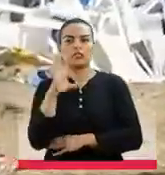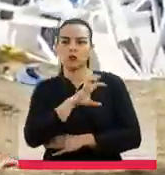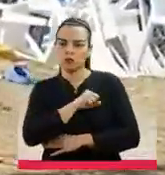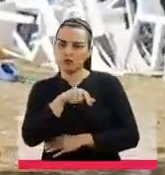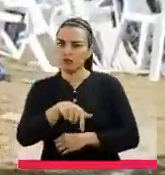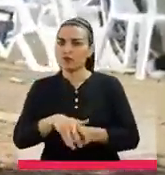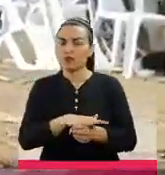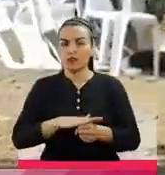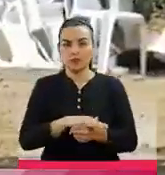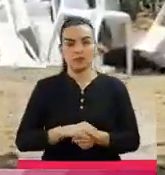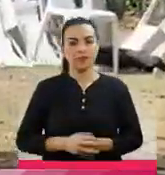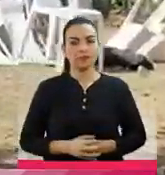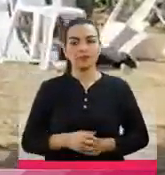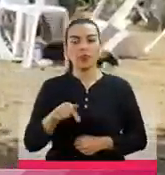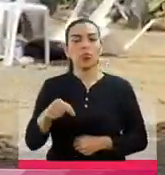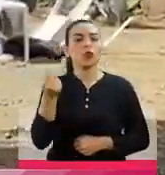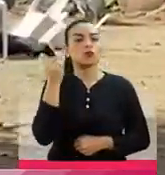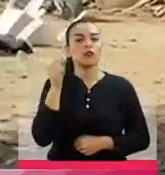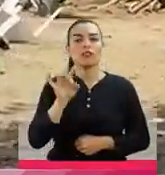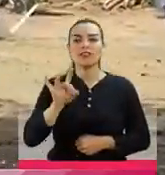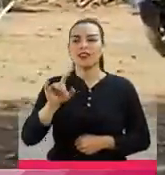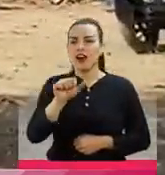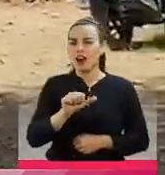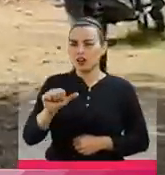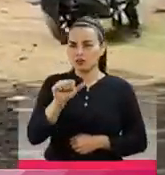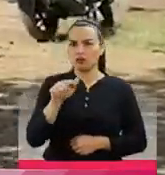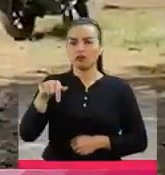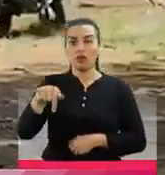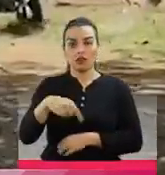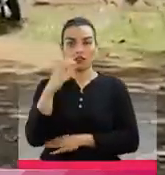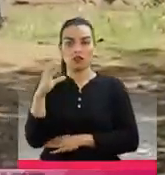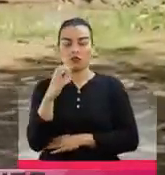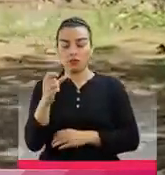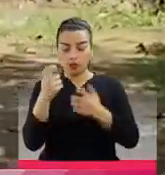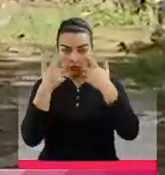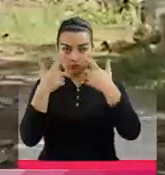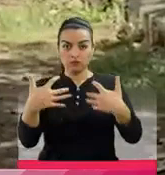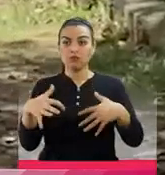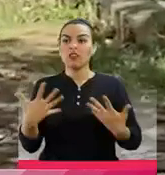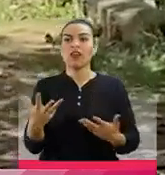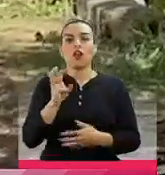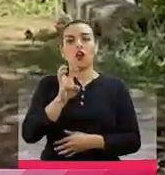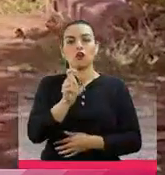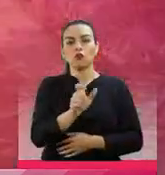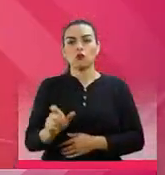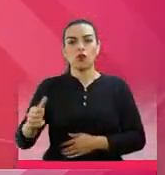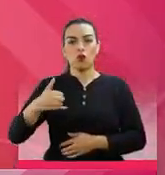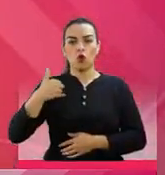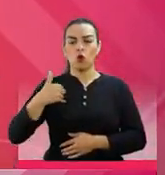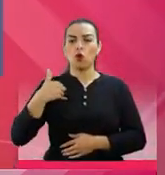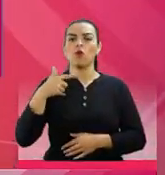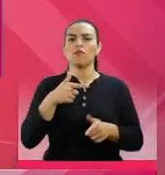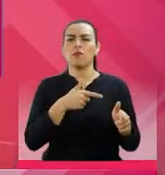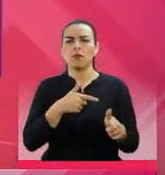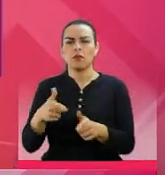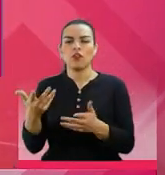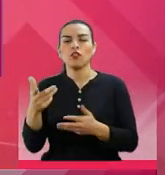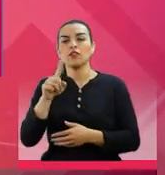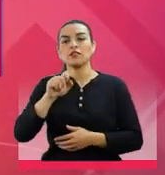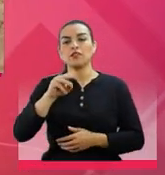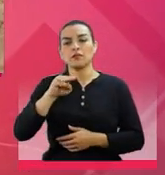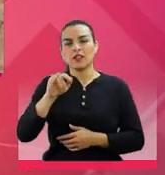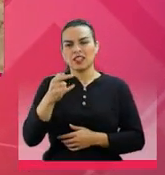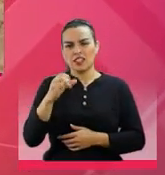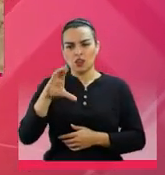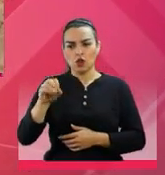El 15 de agosto, el país se conmovió con el asesinato de 8 jóvenes en Samaniego, Nariño. El jueves 20 de agosto, en el corregimiento